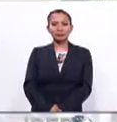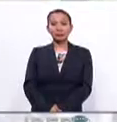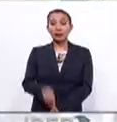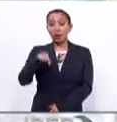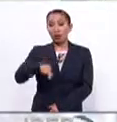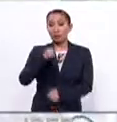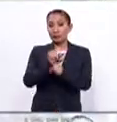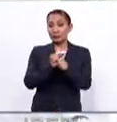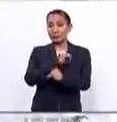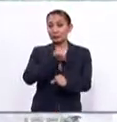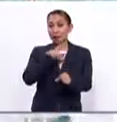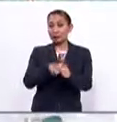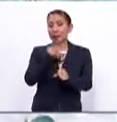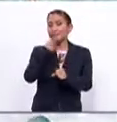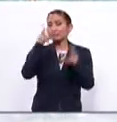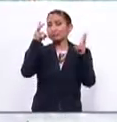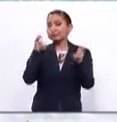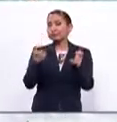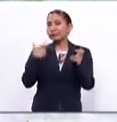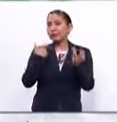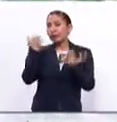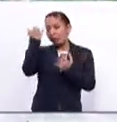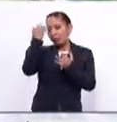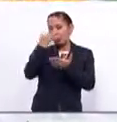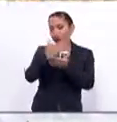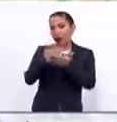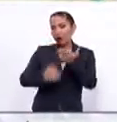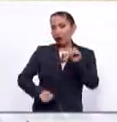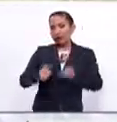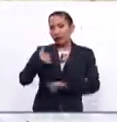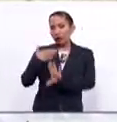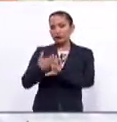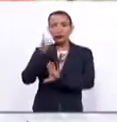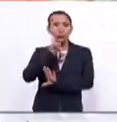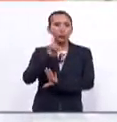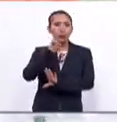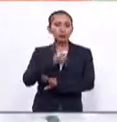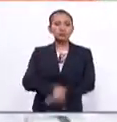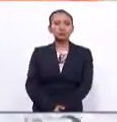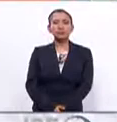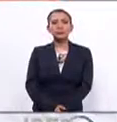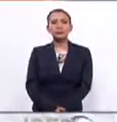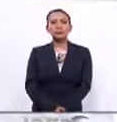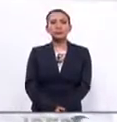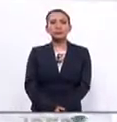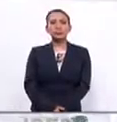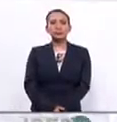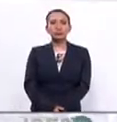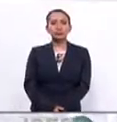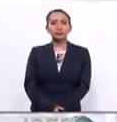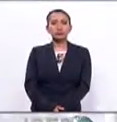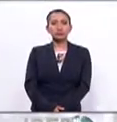En nuestro reportaje especial hablaremos sobre las iniciativas en contra de la violencia hacia las mujeres.